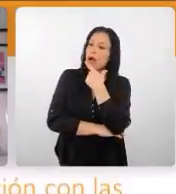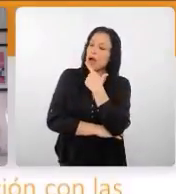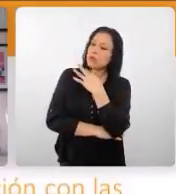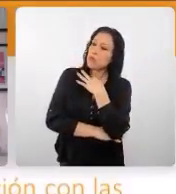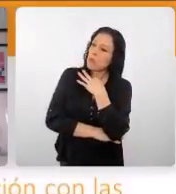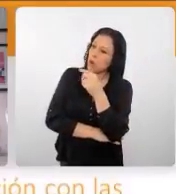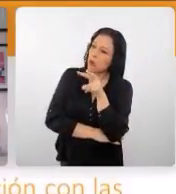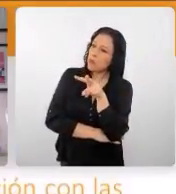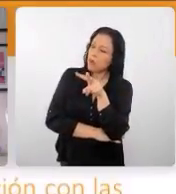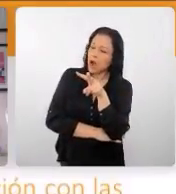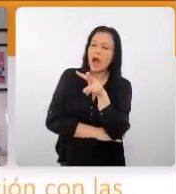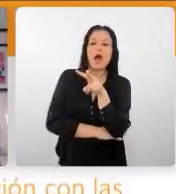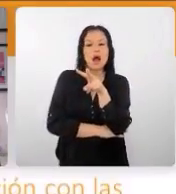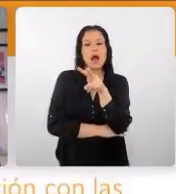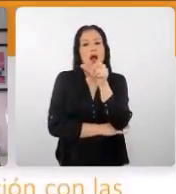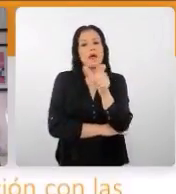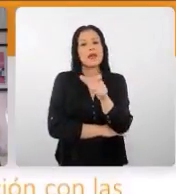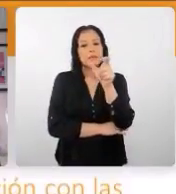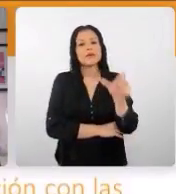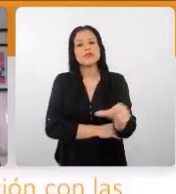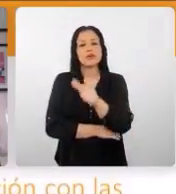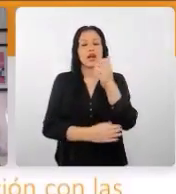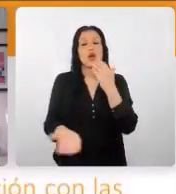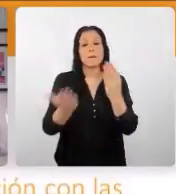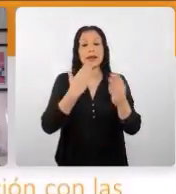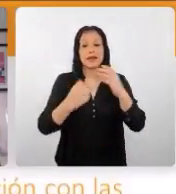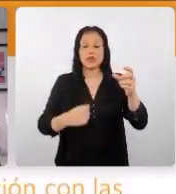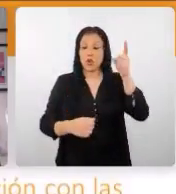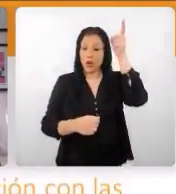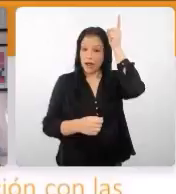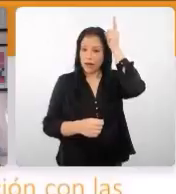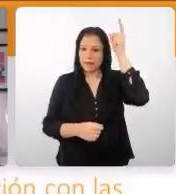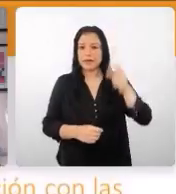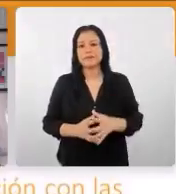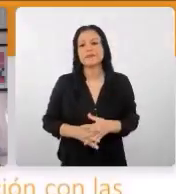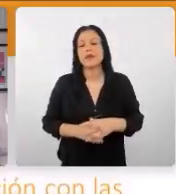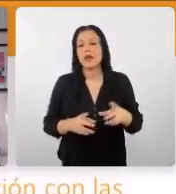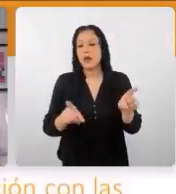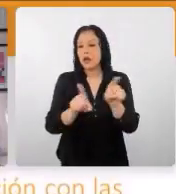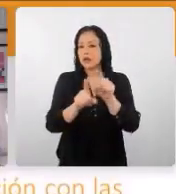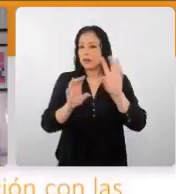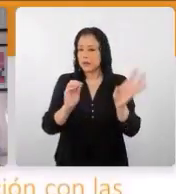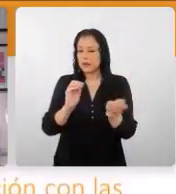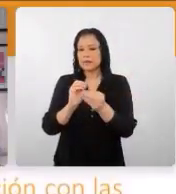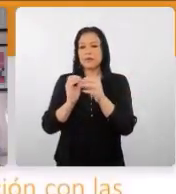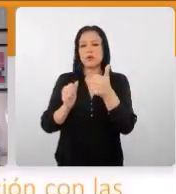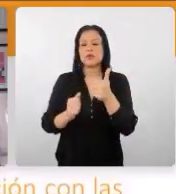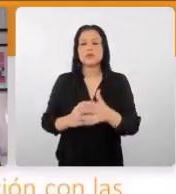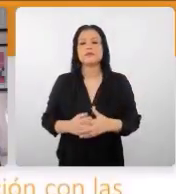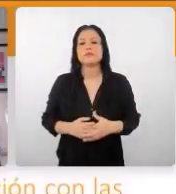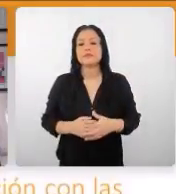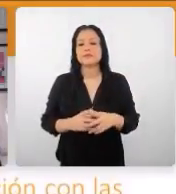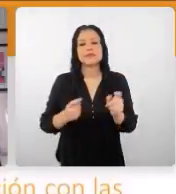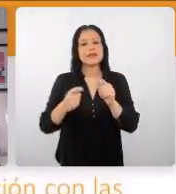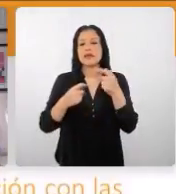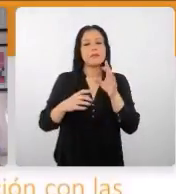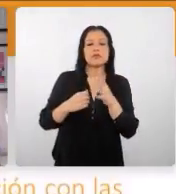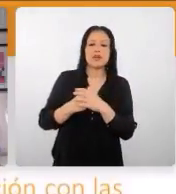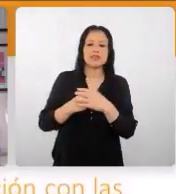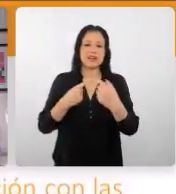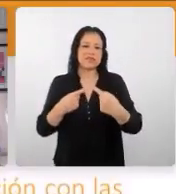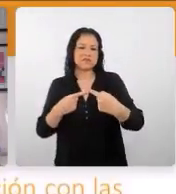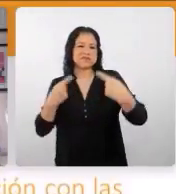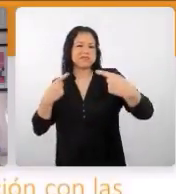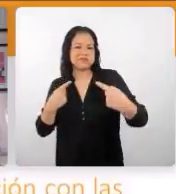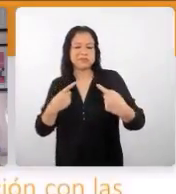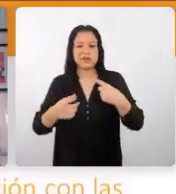atención de nuestra contraparte en Alemania, ¿sí? Después, evitemos la confrontación,